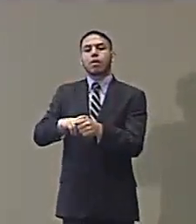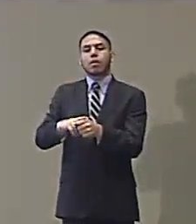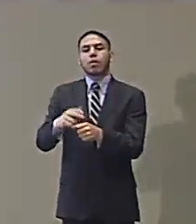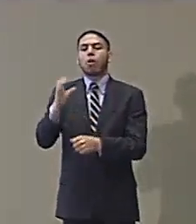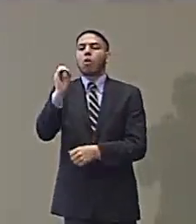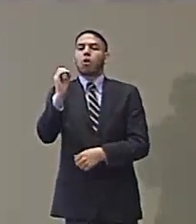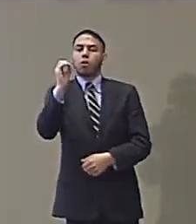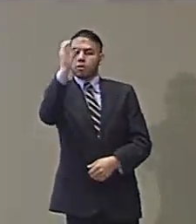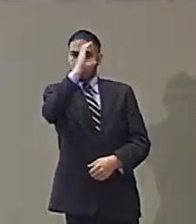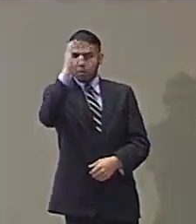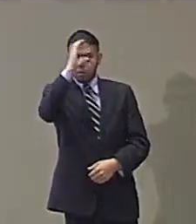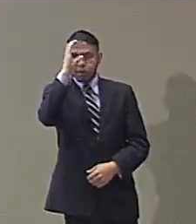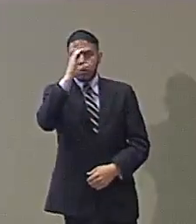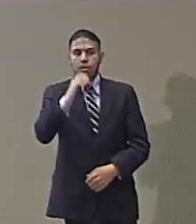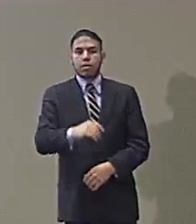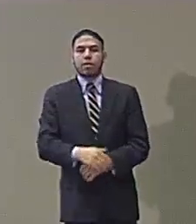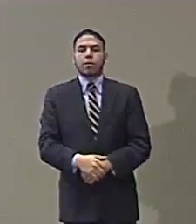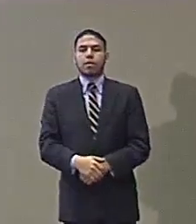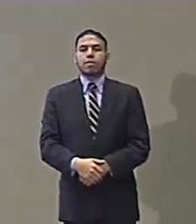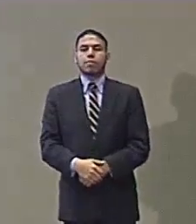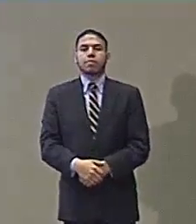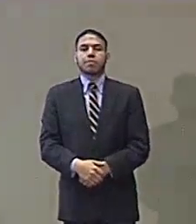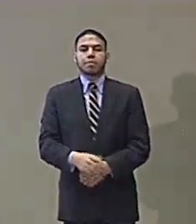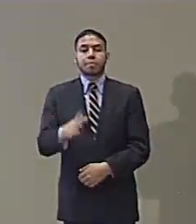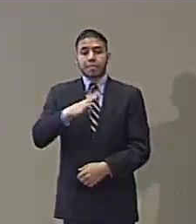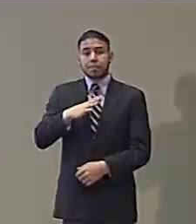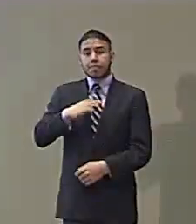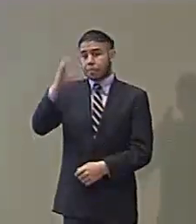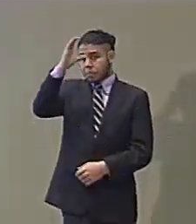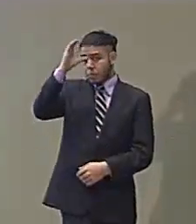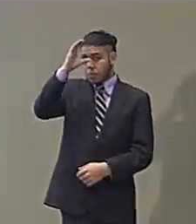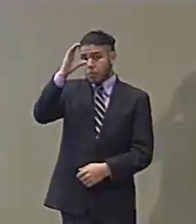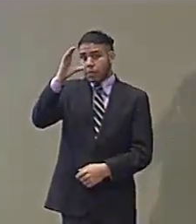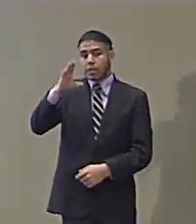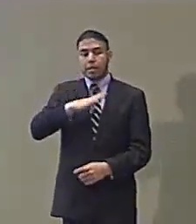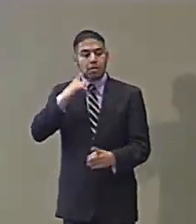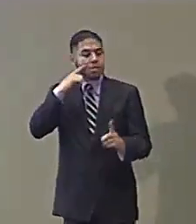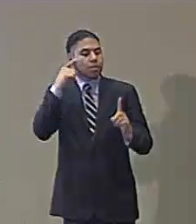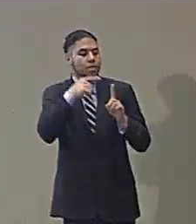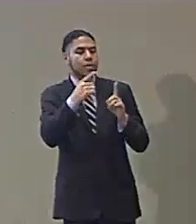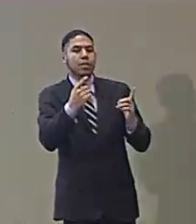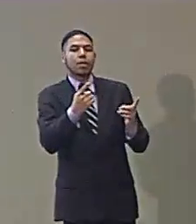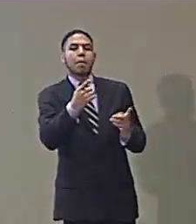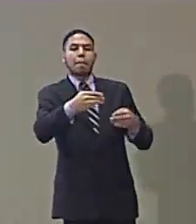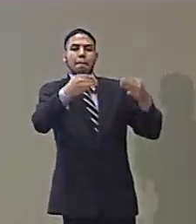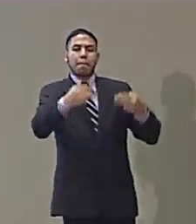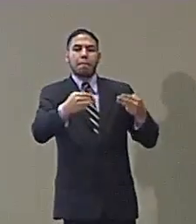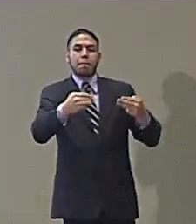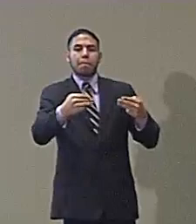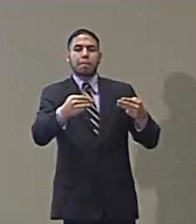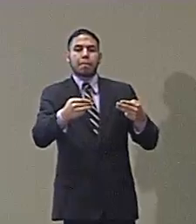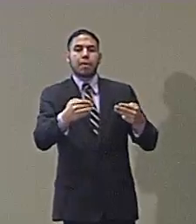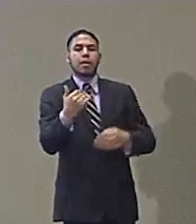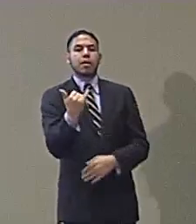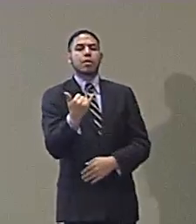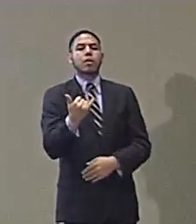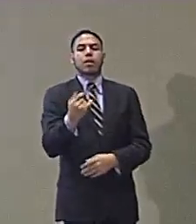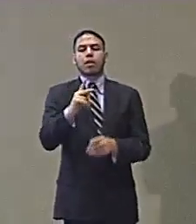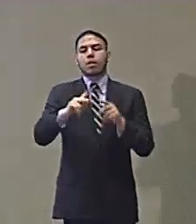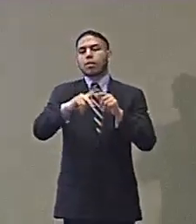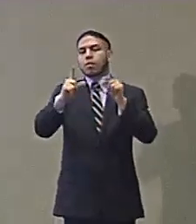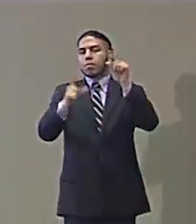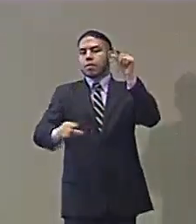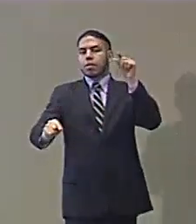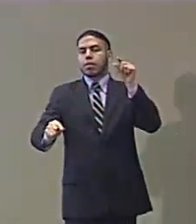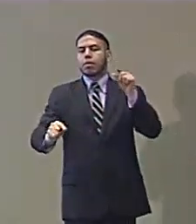país el éxito del turismo es fruto de la coincidencia entre el mercado y lo que el país ofrece